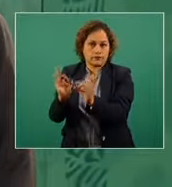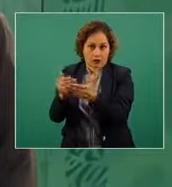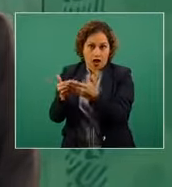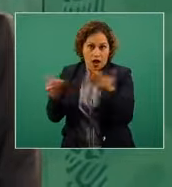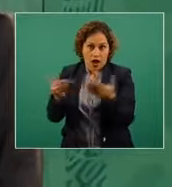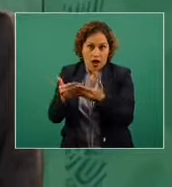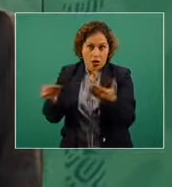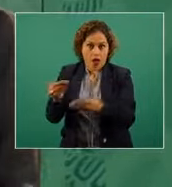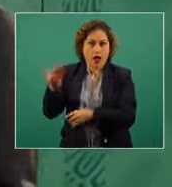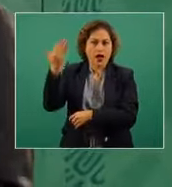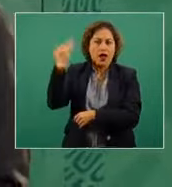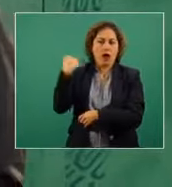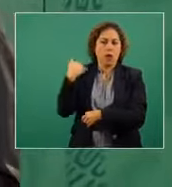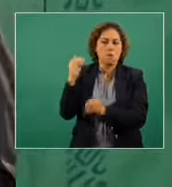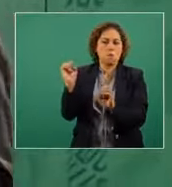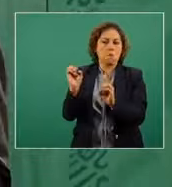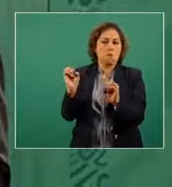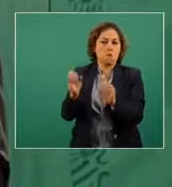En los